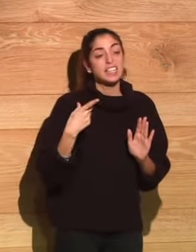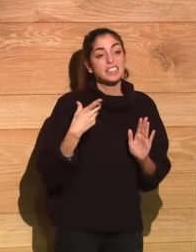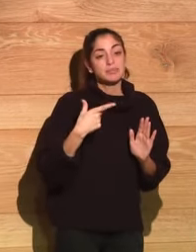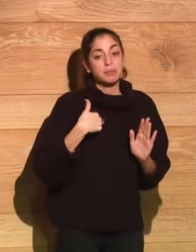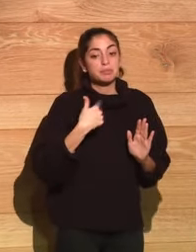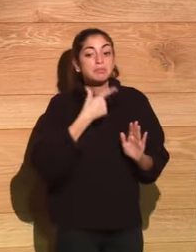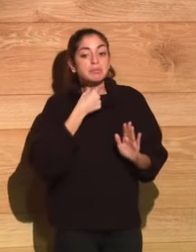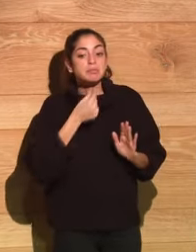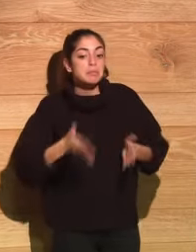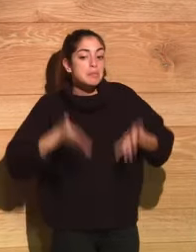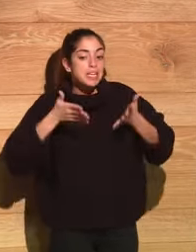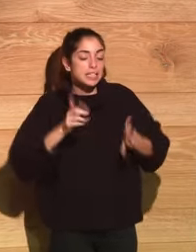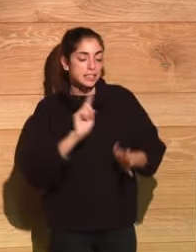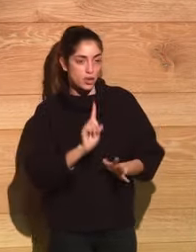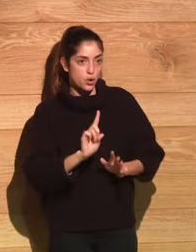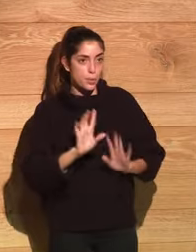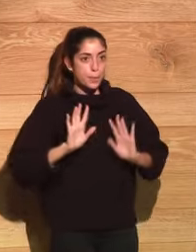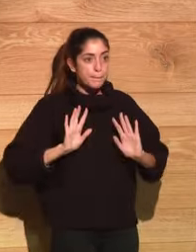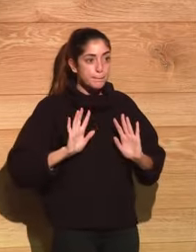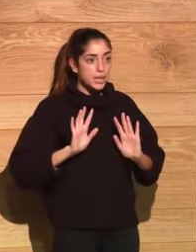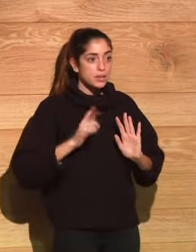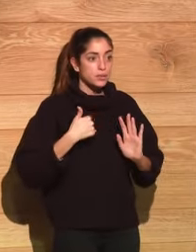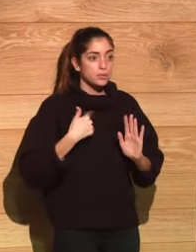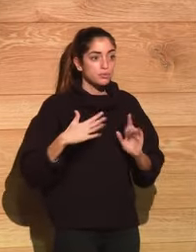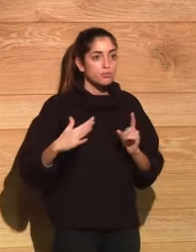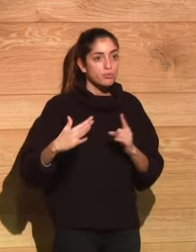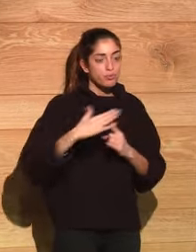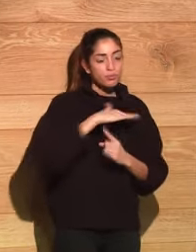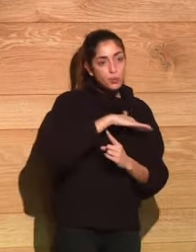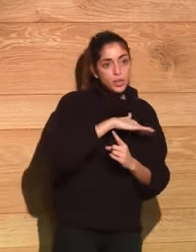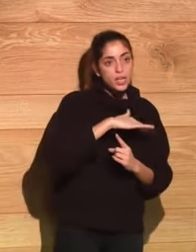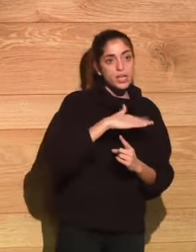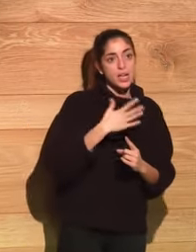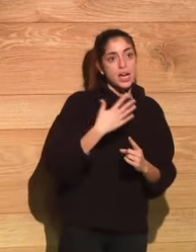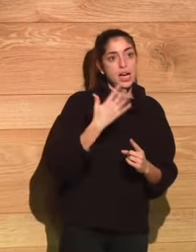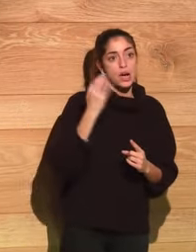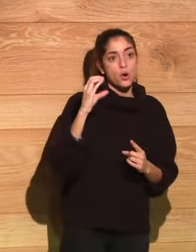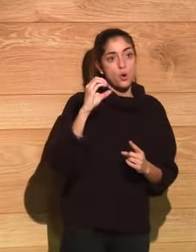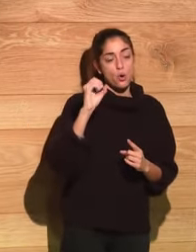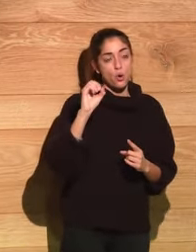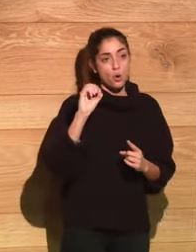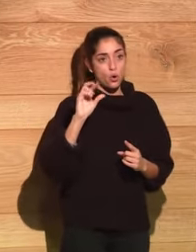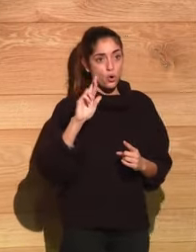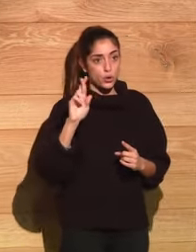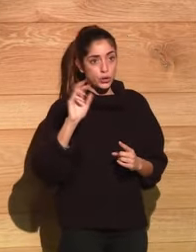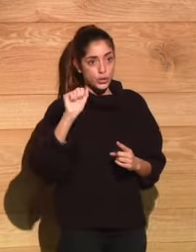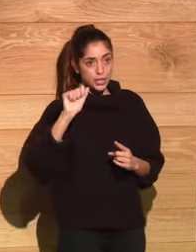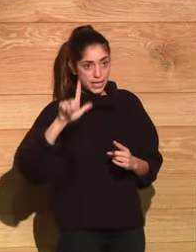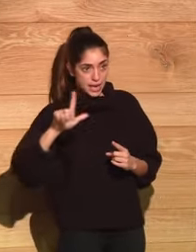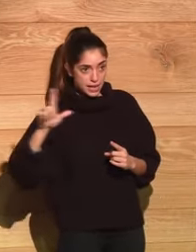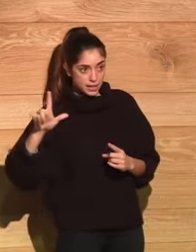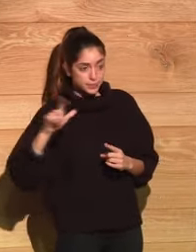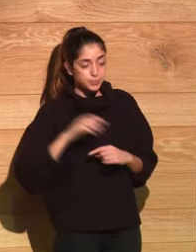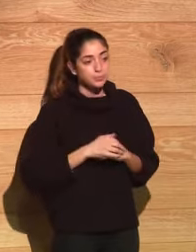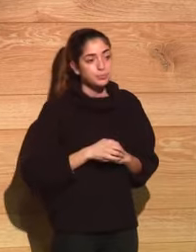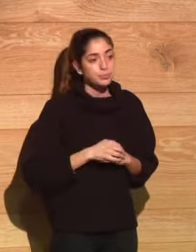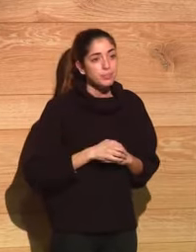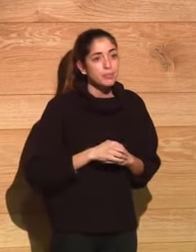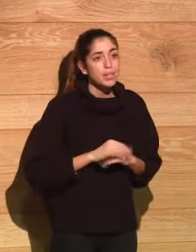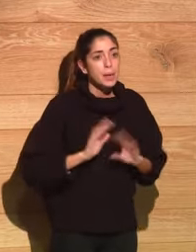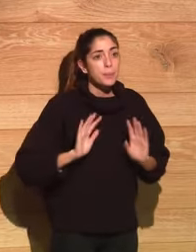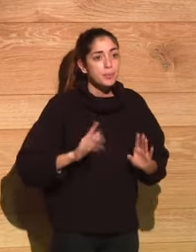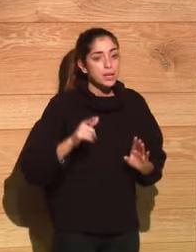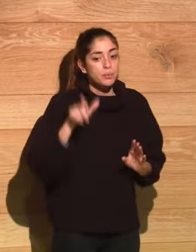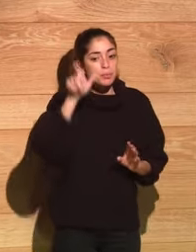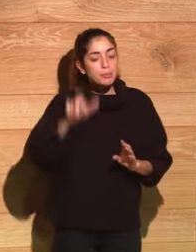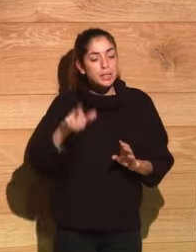en aquel momento influyó muchísimo. Por ejemplo, influyó muchísimo en Luis Díaz del Corral, que después siguió unos derroteros completamente distintos, un